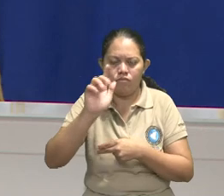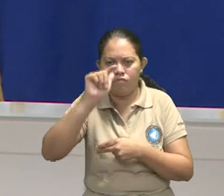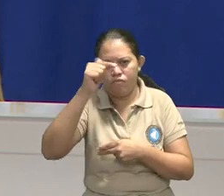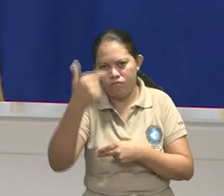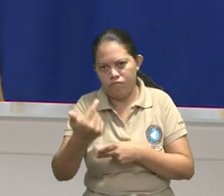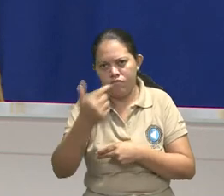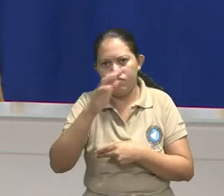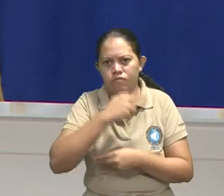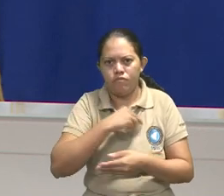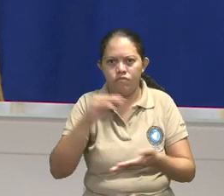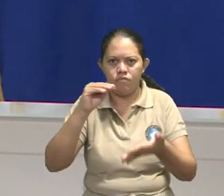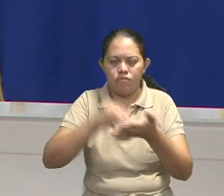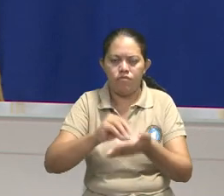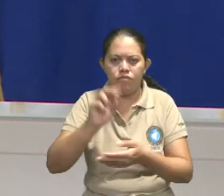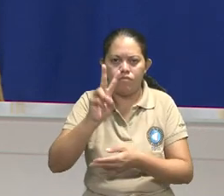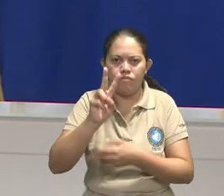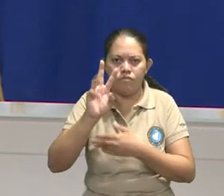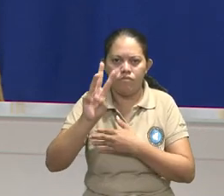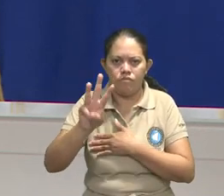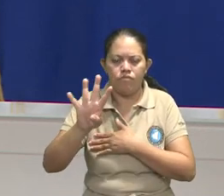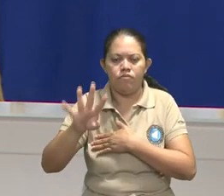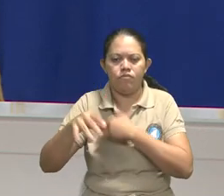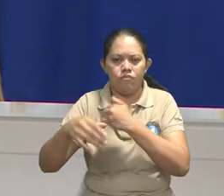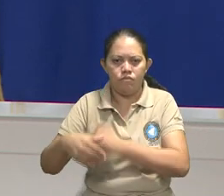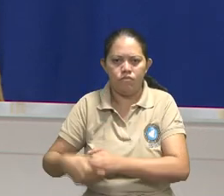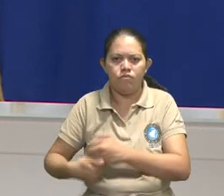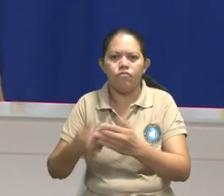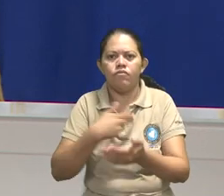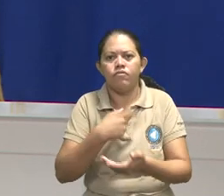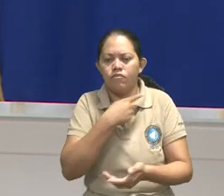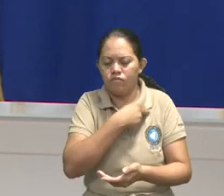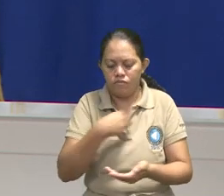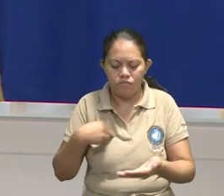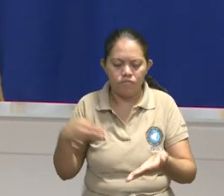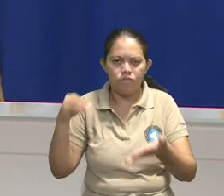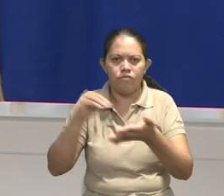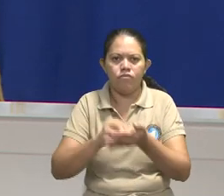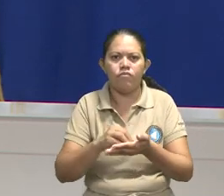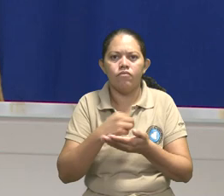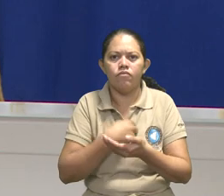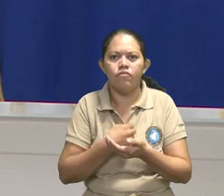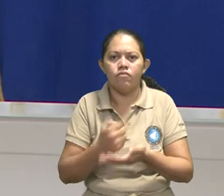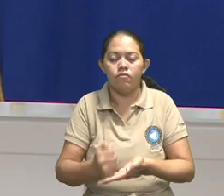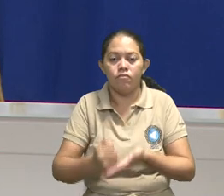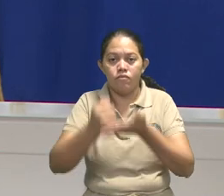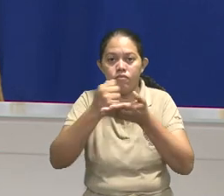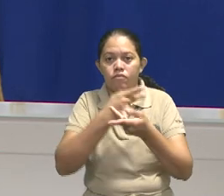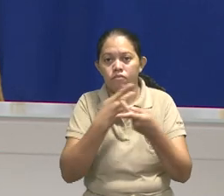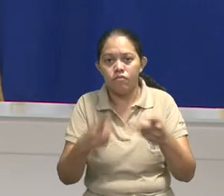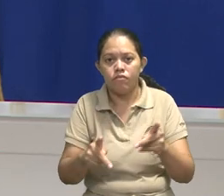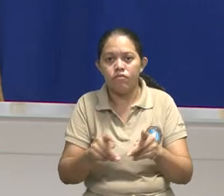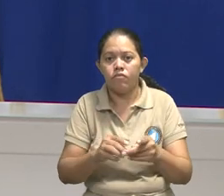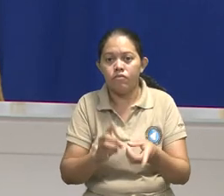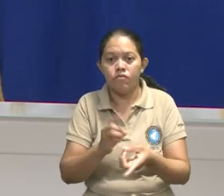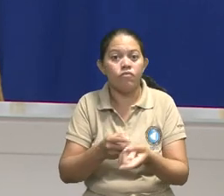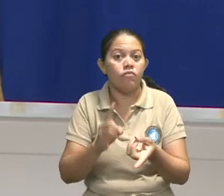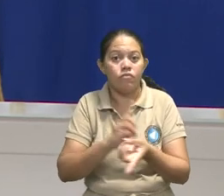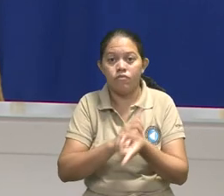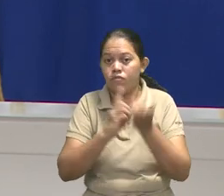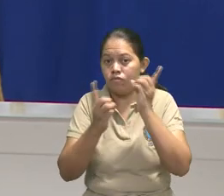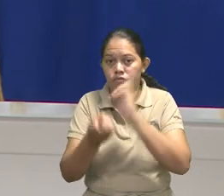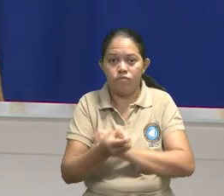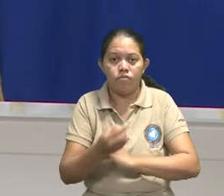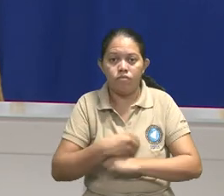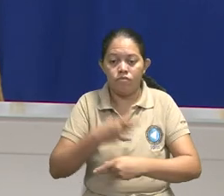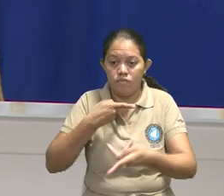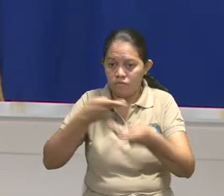del 24 de marzo del año 2011. Asimismo, este beneficio no será objeto